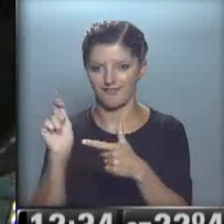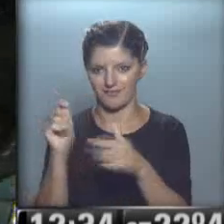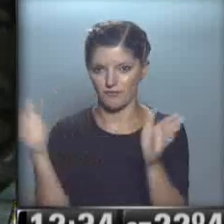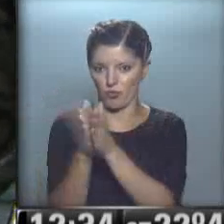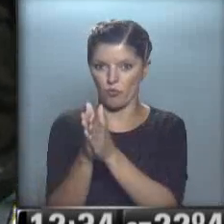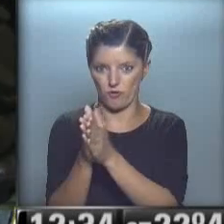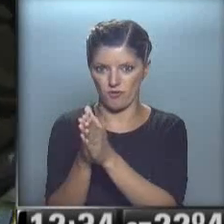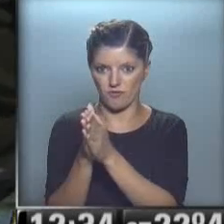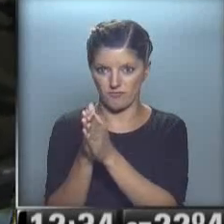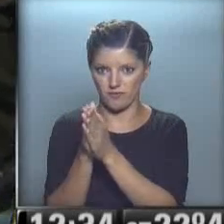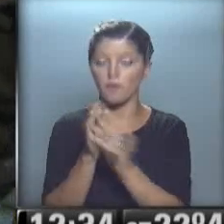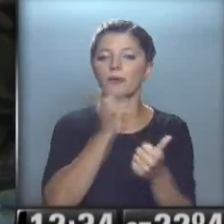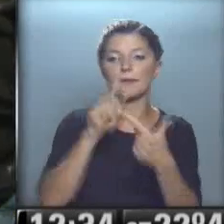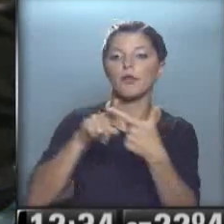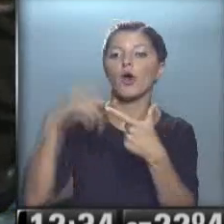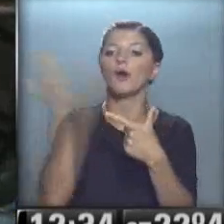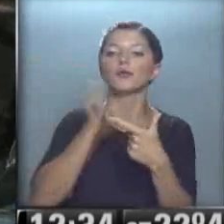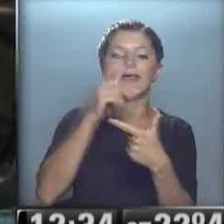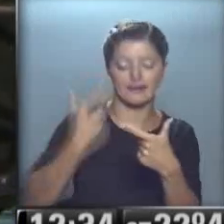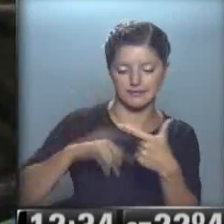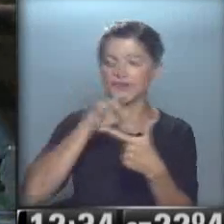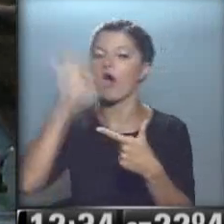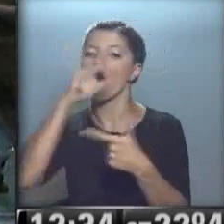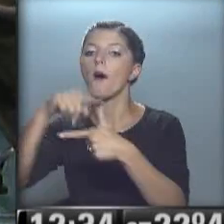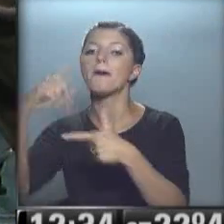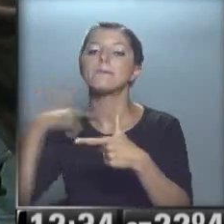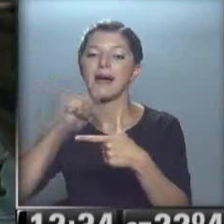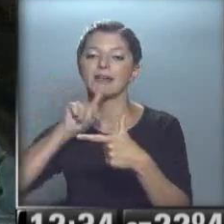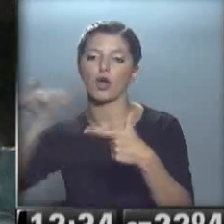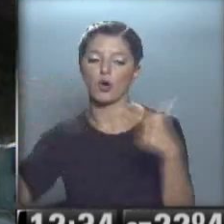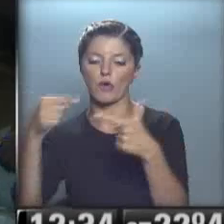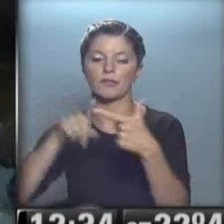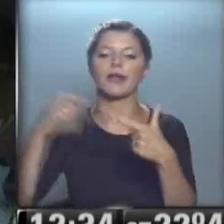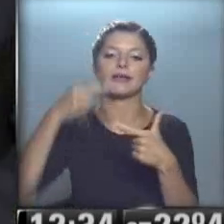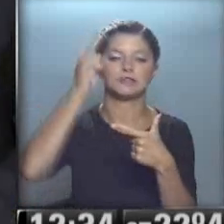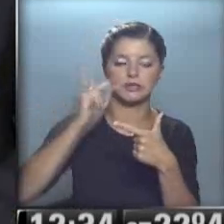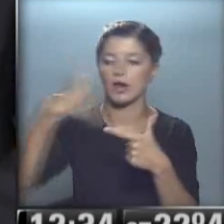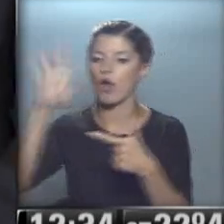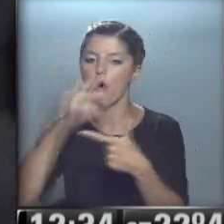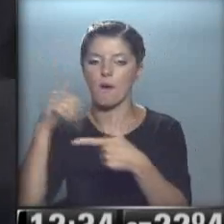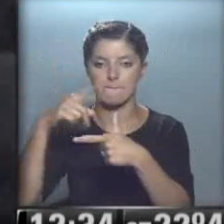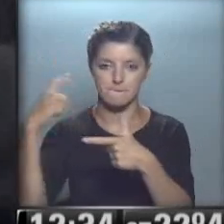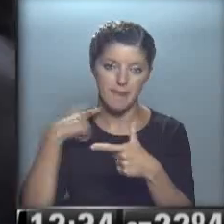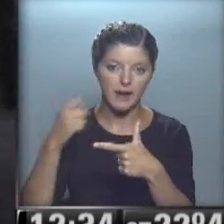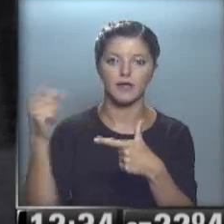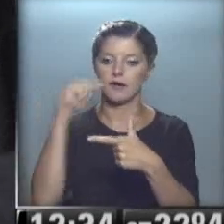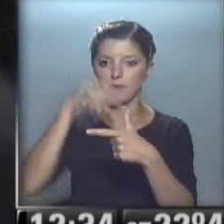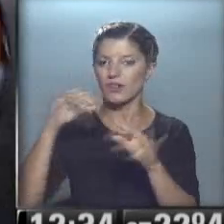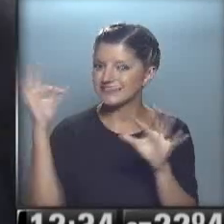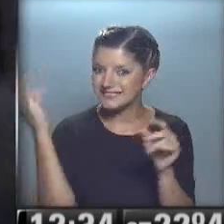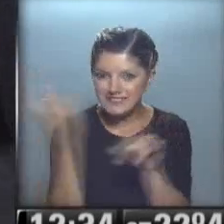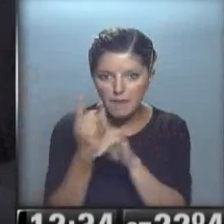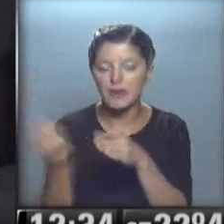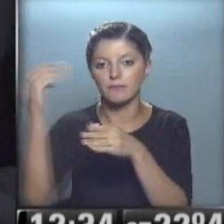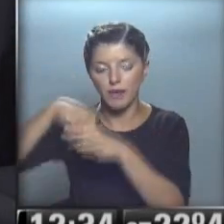con las autoridades Argentina España con Brasil con chile pero siempre España era el gran protagonista de estas reuniones y y bueno